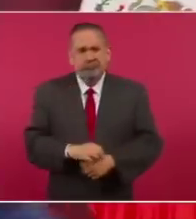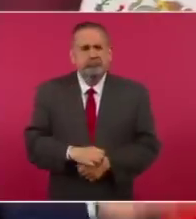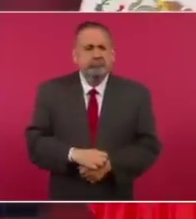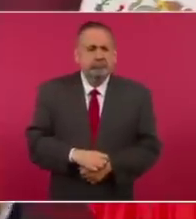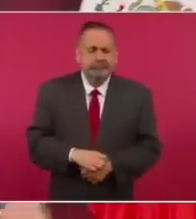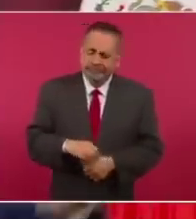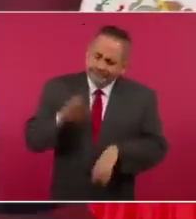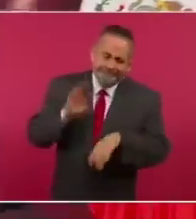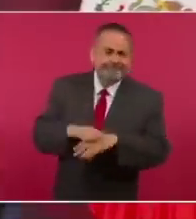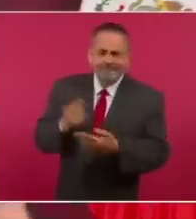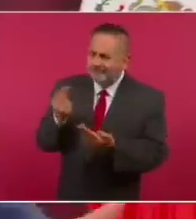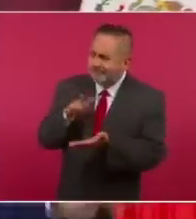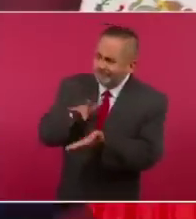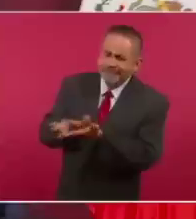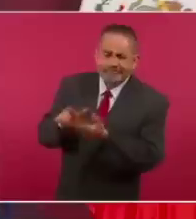Hace falta